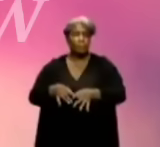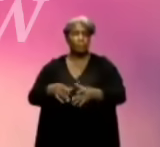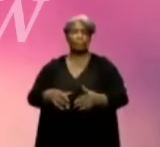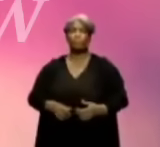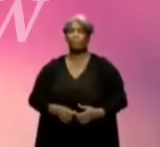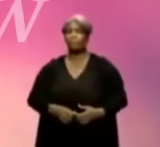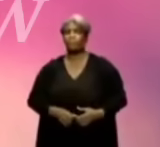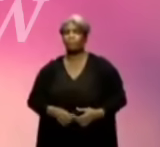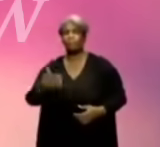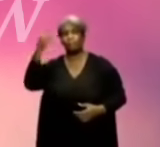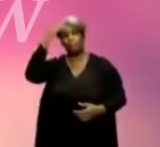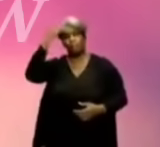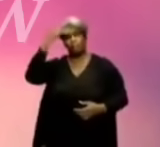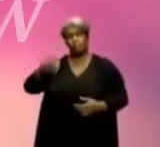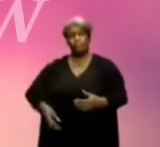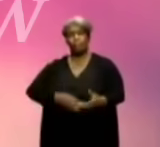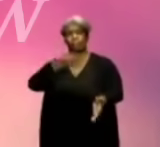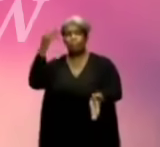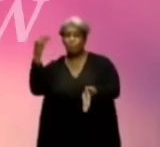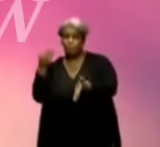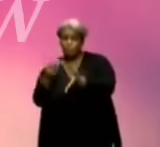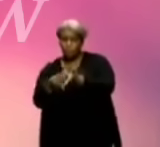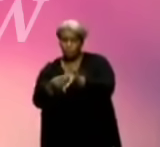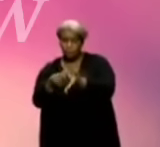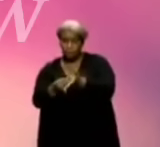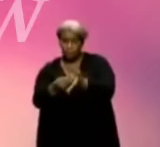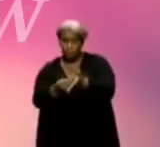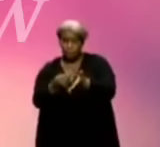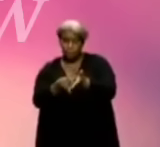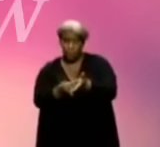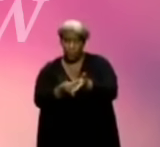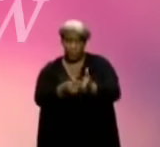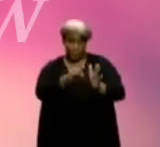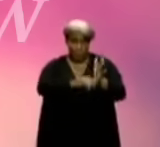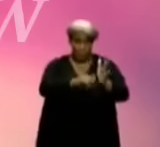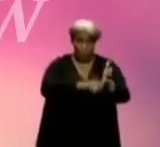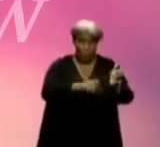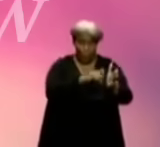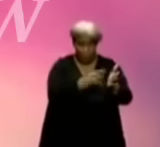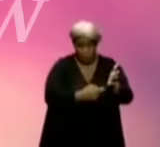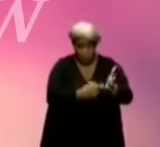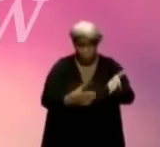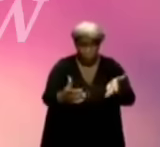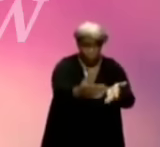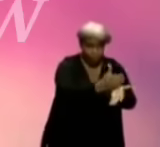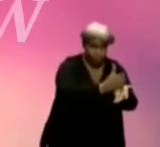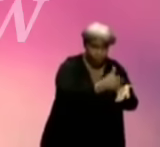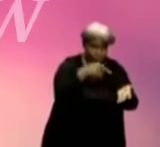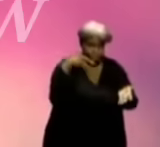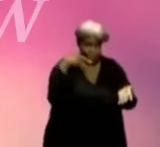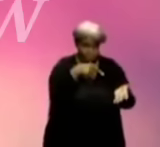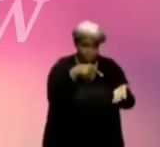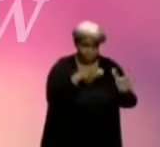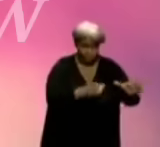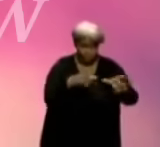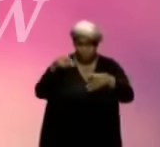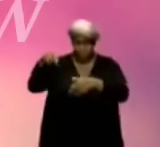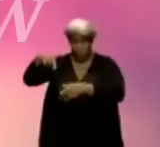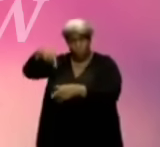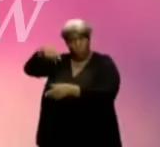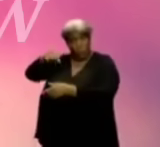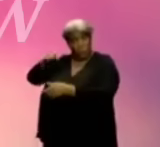los recursos, los ingresos fiscales del gobierno en relación con el Producto Interno Bruto